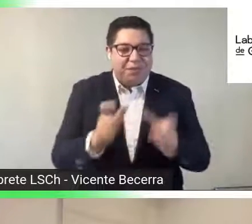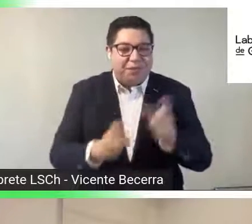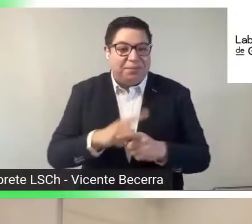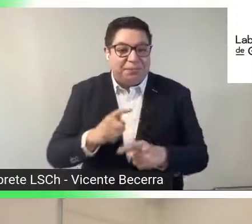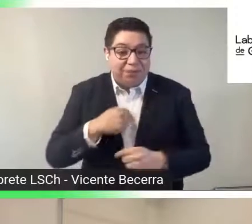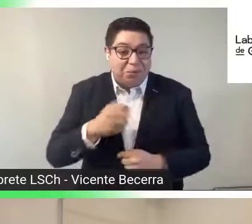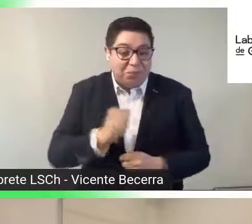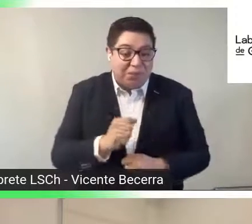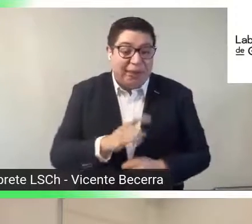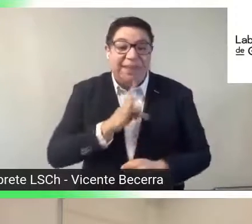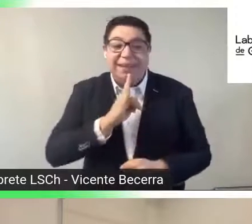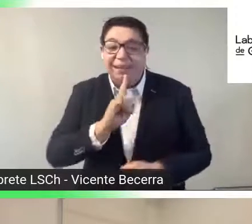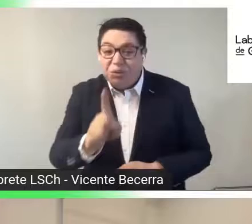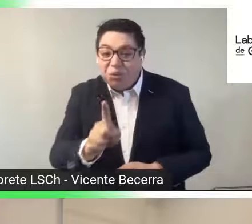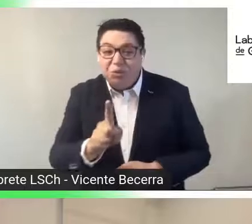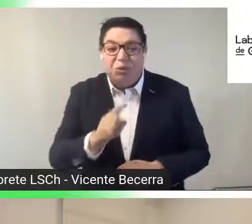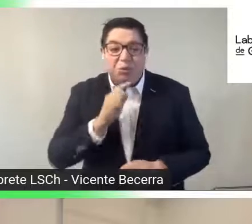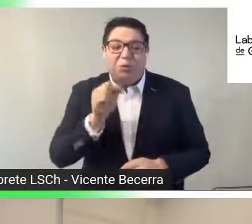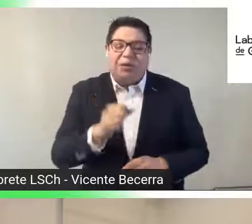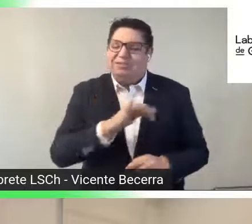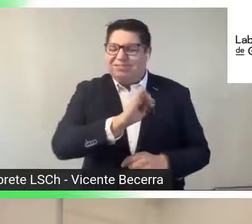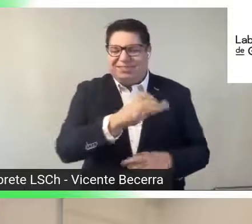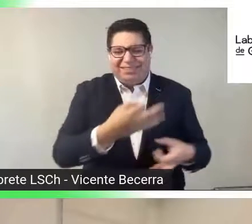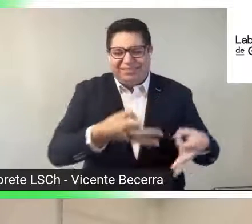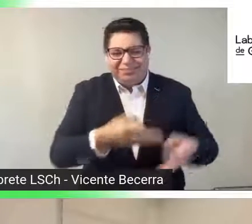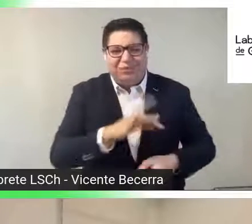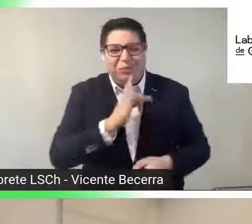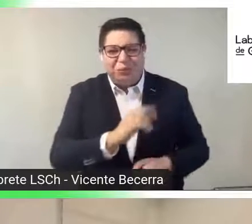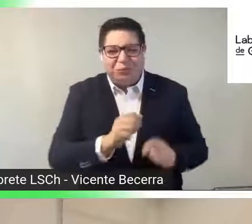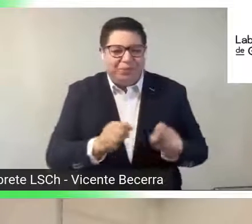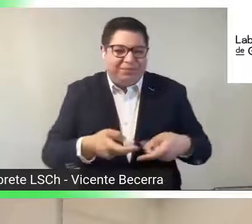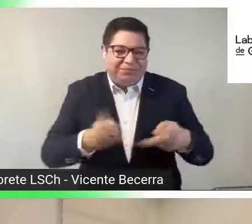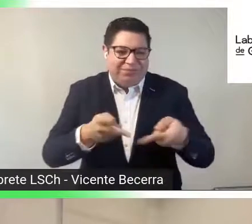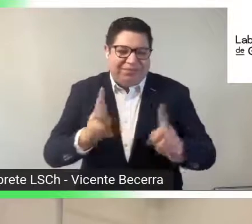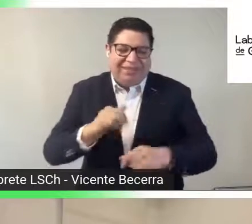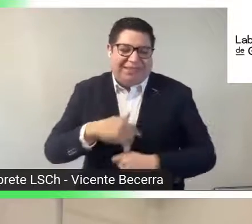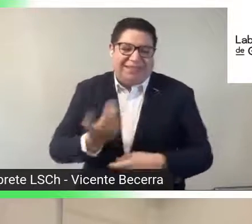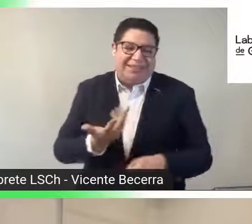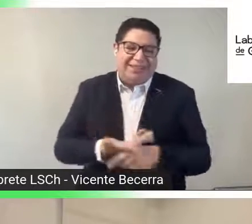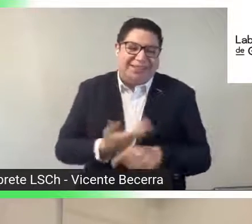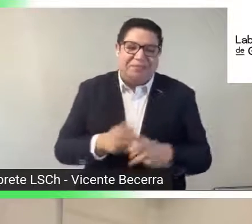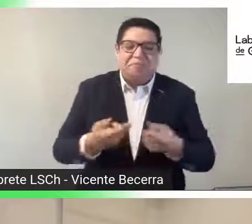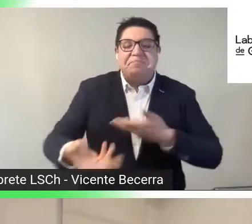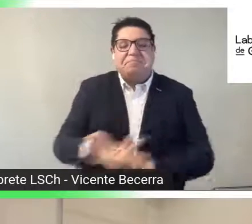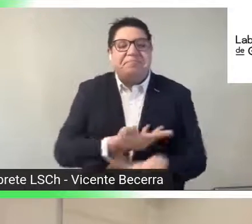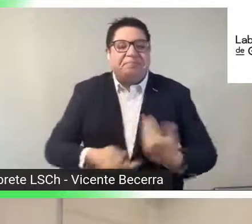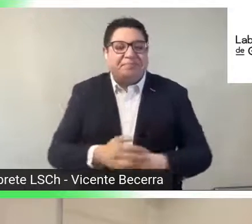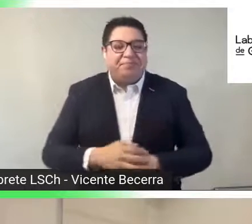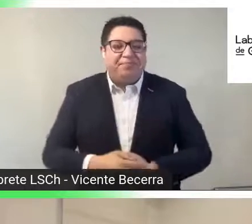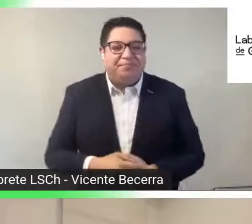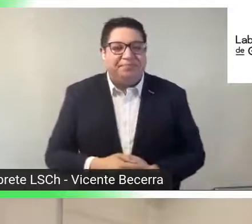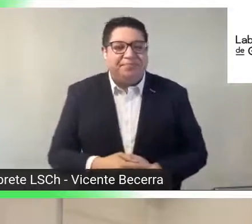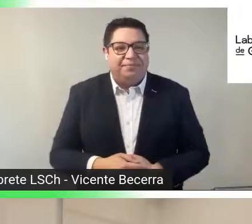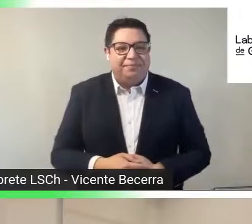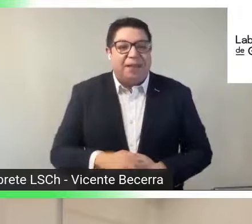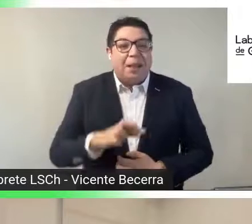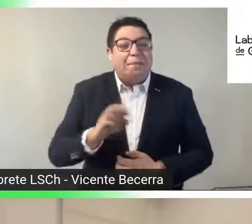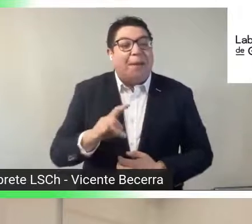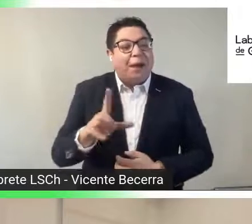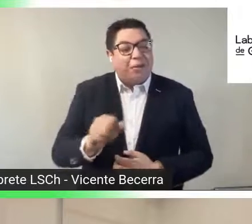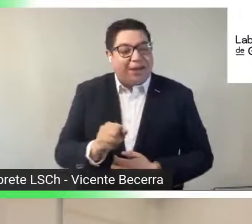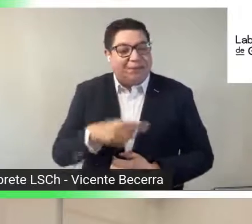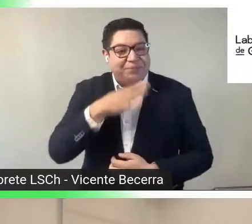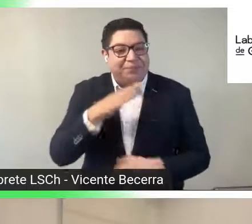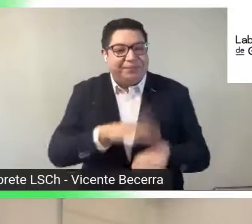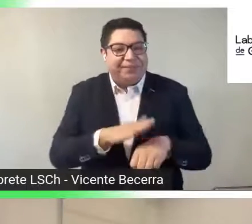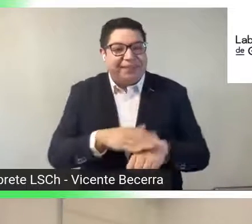tutear? Sí, por supuesto. Buenísimo, para que lo hagamos lo más distendido posible. Bueno, Paula, estábamos conversando